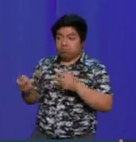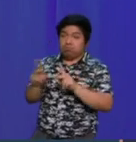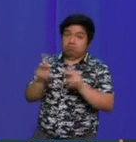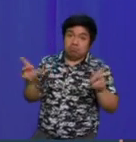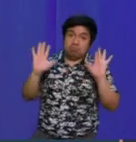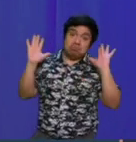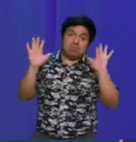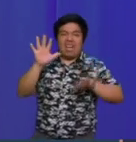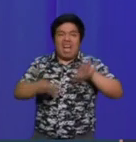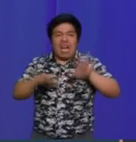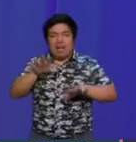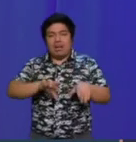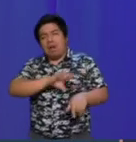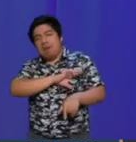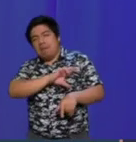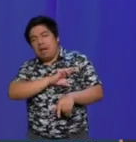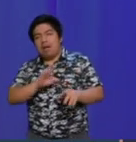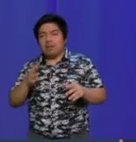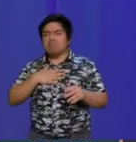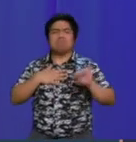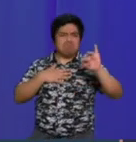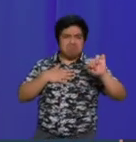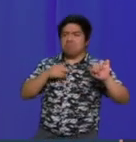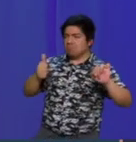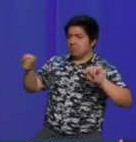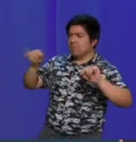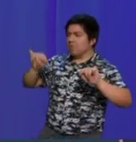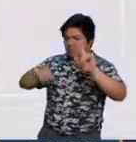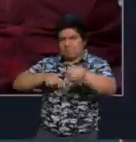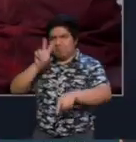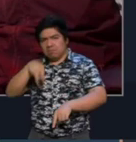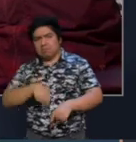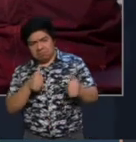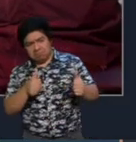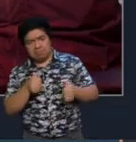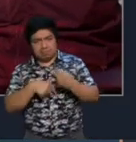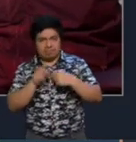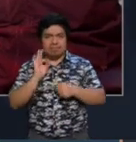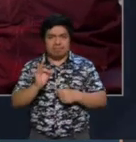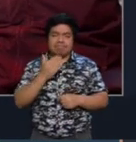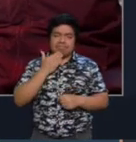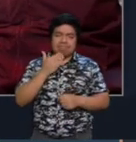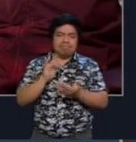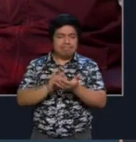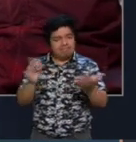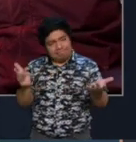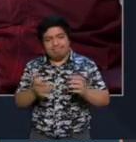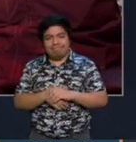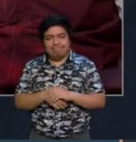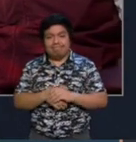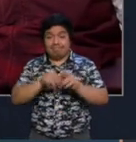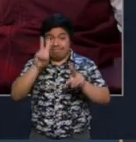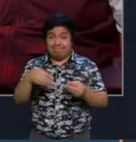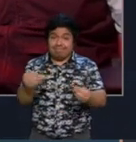repente los vemos mucho en los medios privados y Cuenta nunca se dan una conmigo. vuelta por Aquí ahí. estamos. Hacemos el Aquí compromiso, estaremos. entonces. Muy bien. Con gusto. Cuenta Excelente. conmigo. Bueno, Muchas gracias. Pues